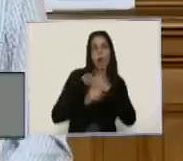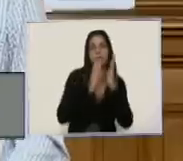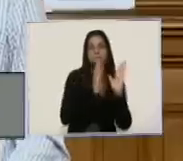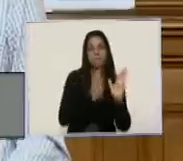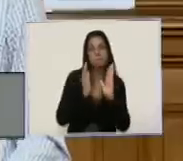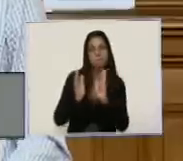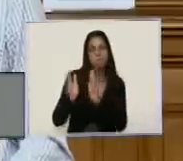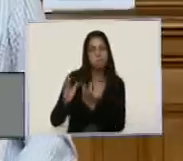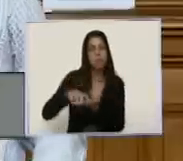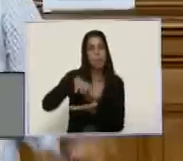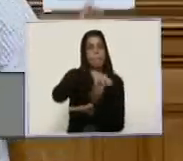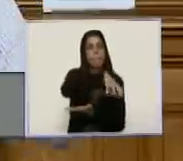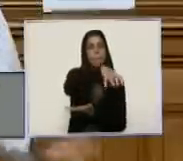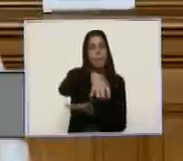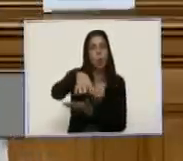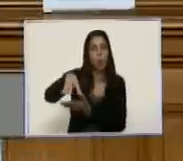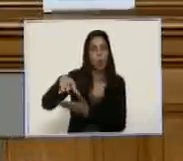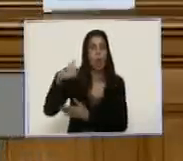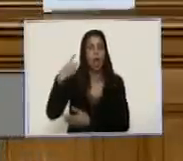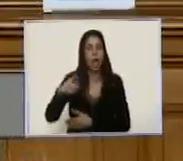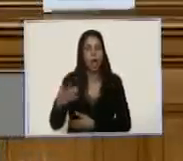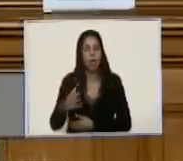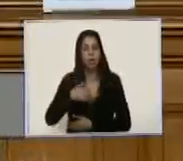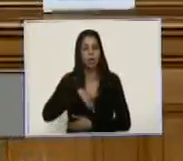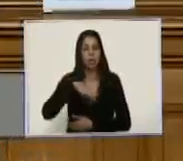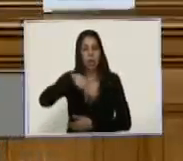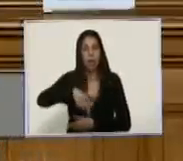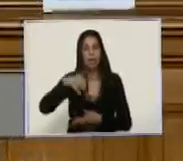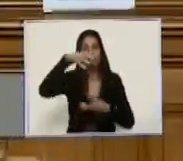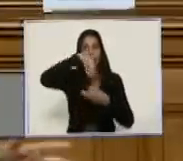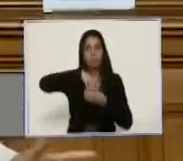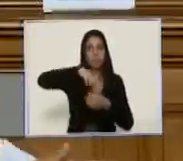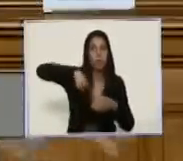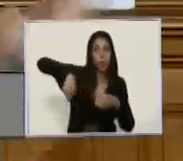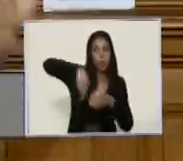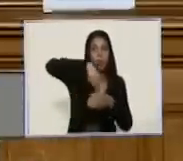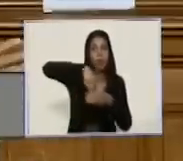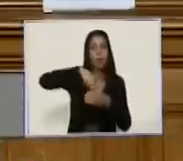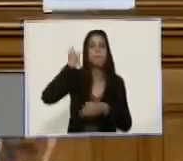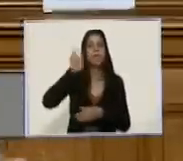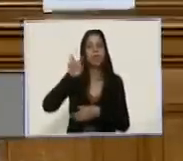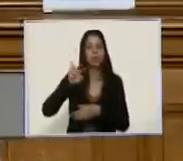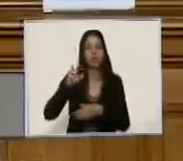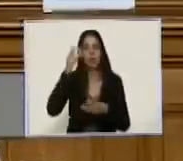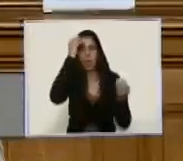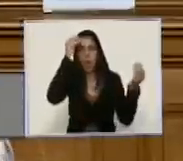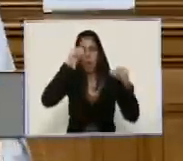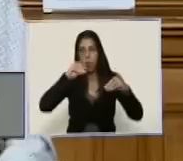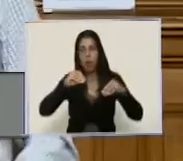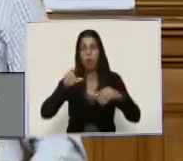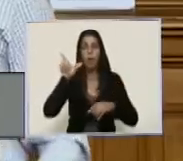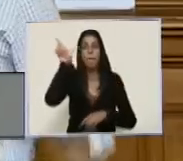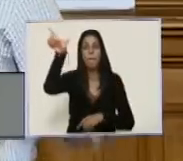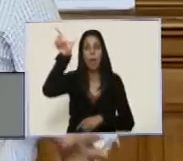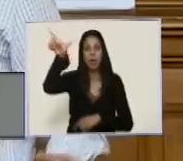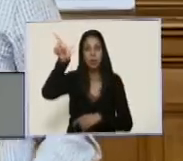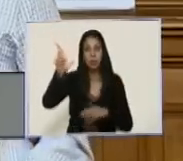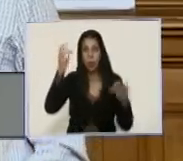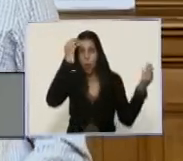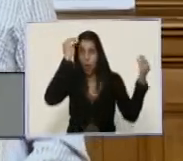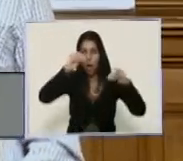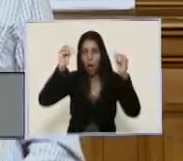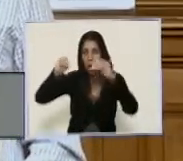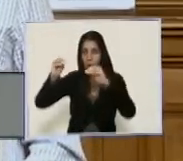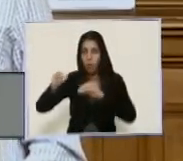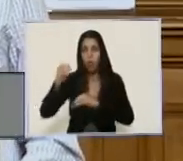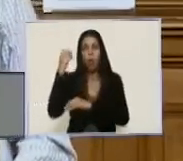nacional, con las medidas que estamos tomando a nivel del Partido Socialista Unido y su cuarto